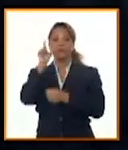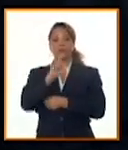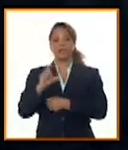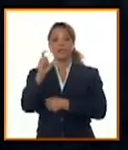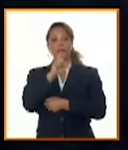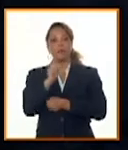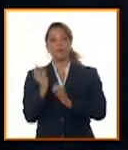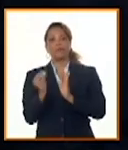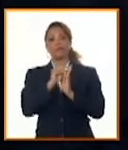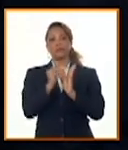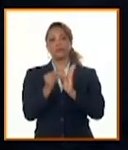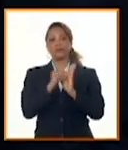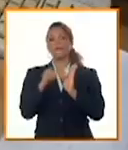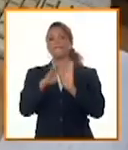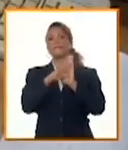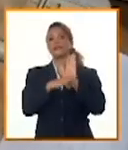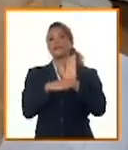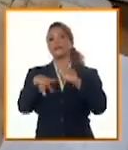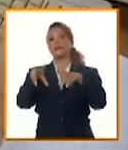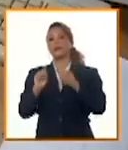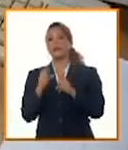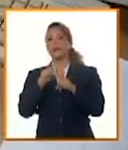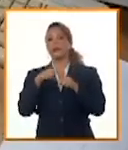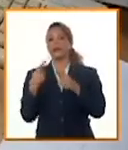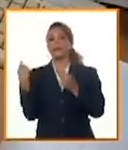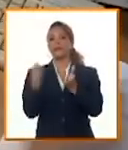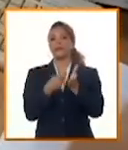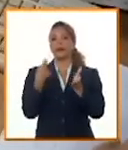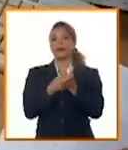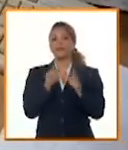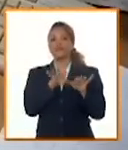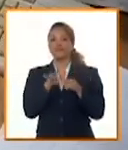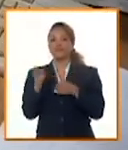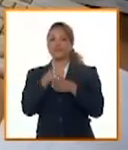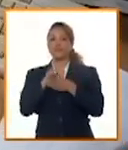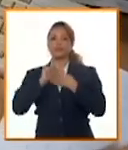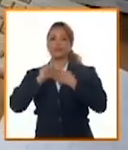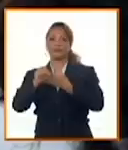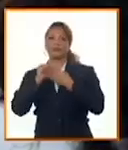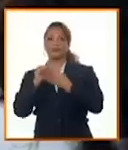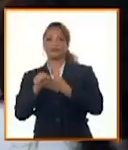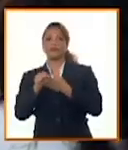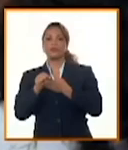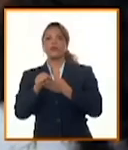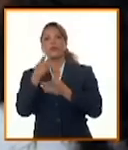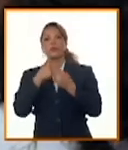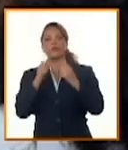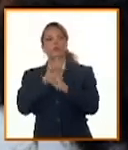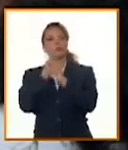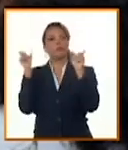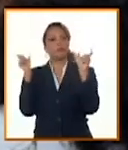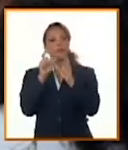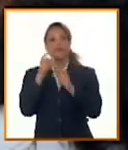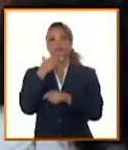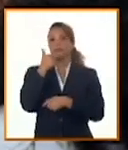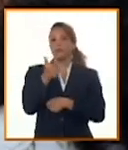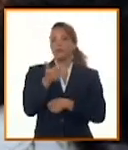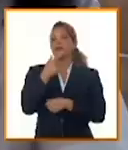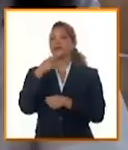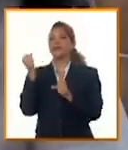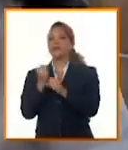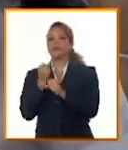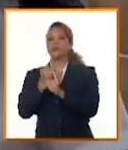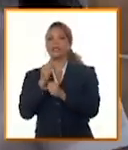implementan esa medida que permite realizar los pagos electrónicos de diversos servicios con un impacto favorable en las operaciones que realizan los nuevos